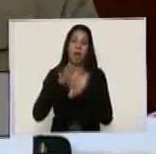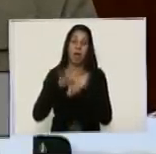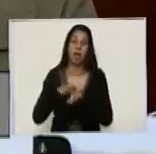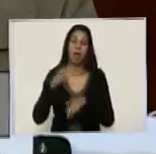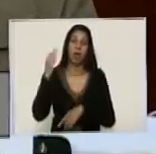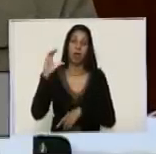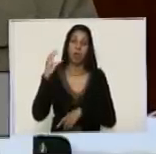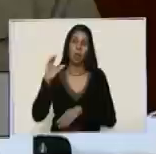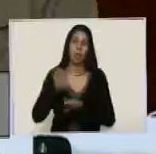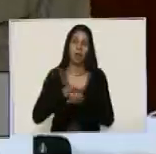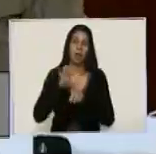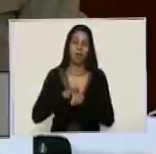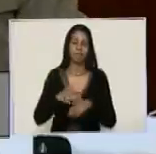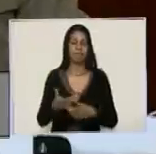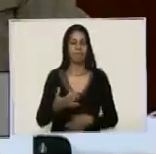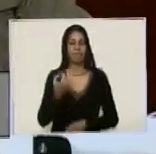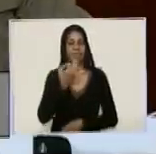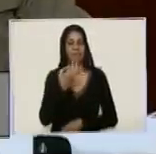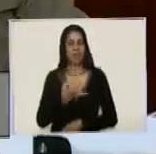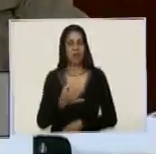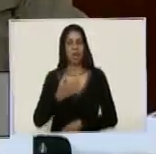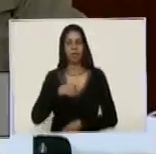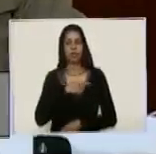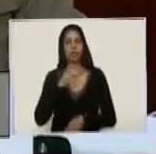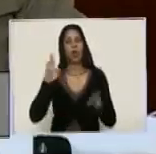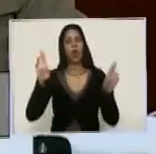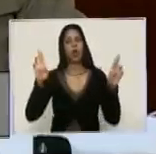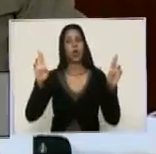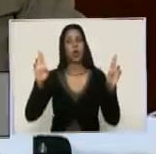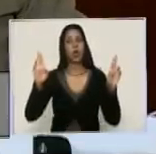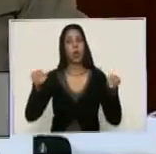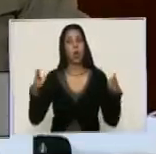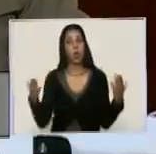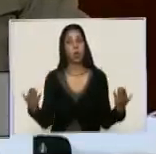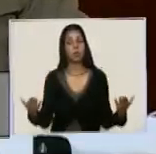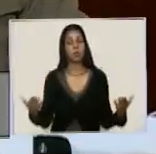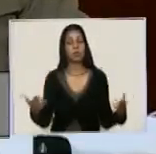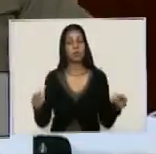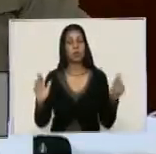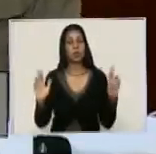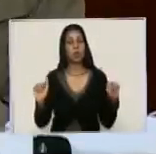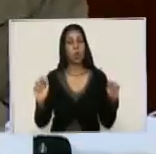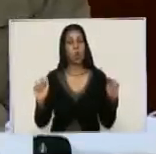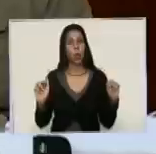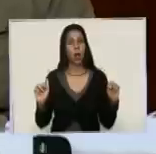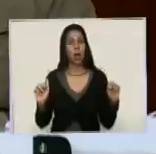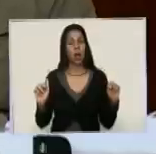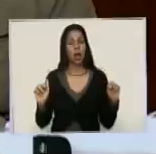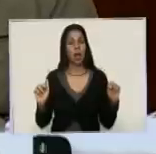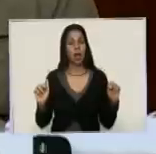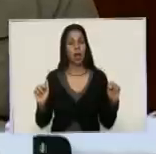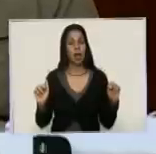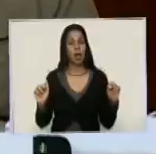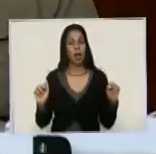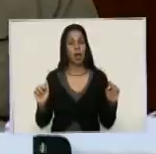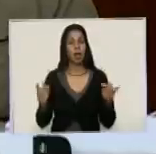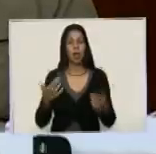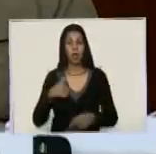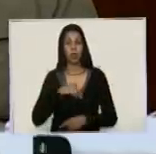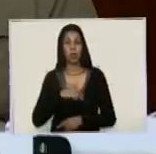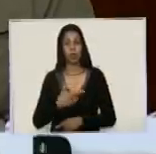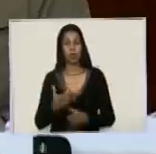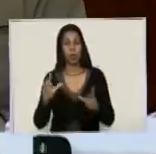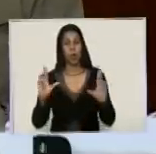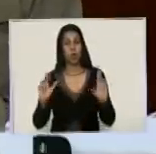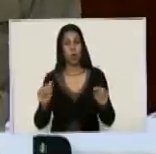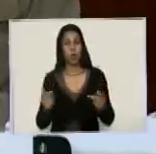pobrecito Colombia. En verdad, nosotros nunca leemos, y dudo que en algún momento lo